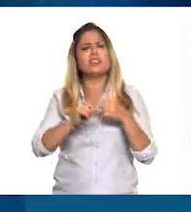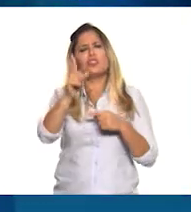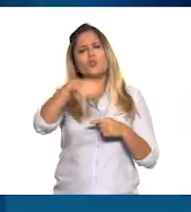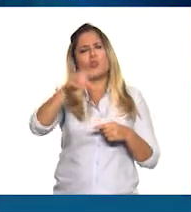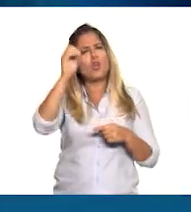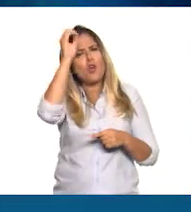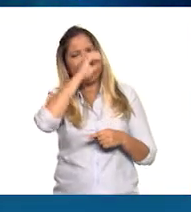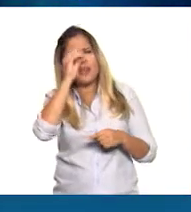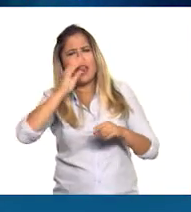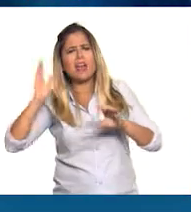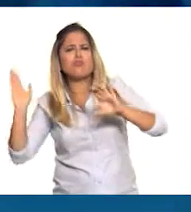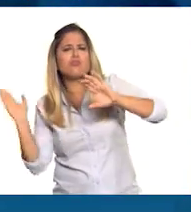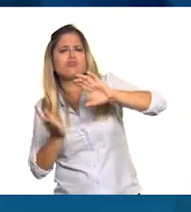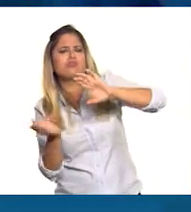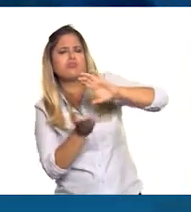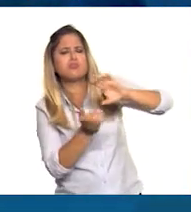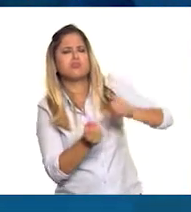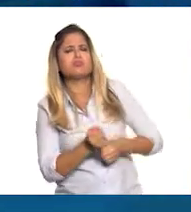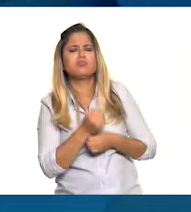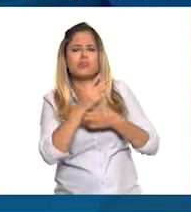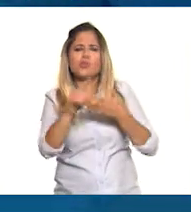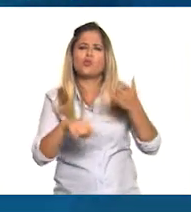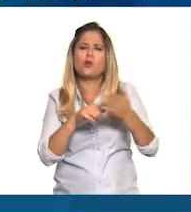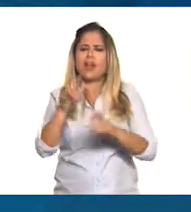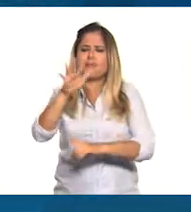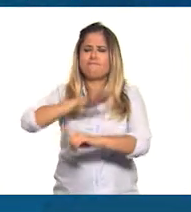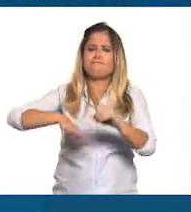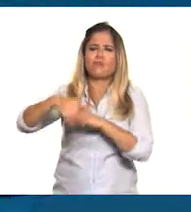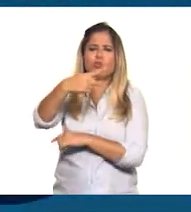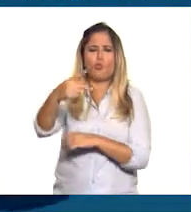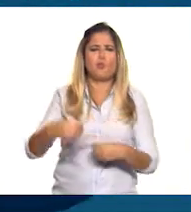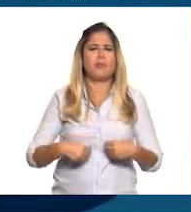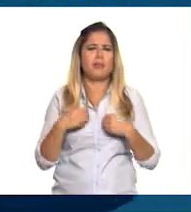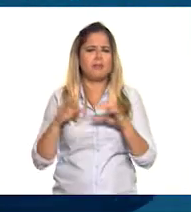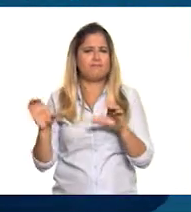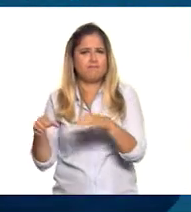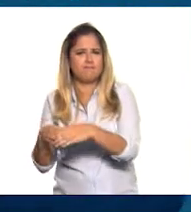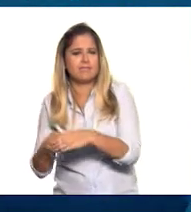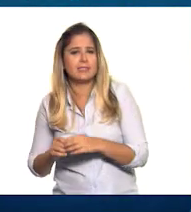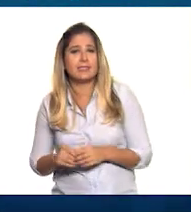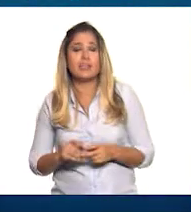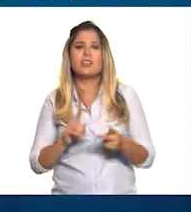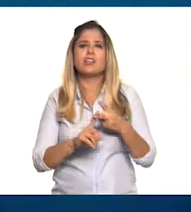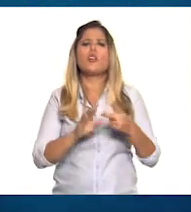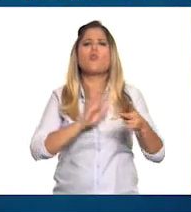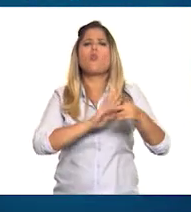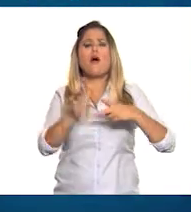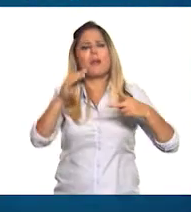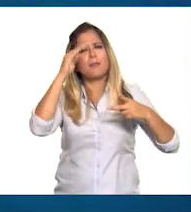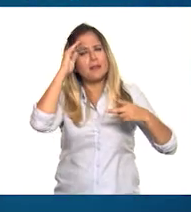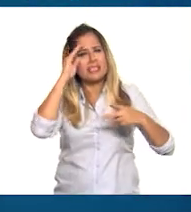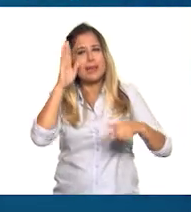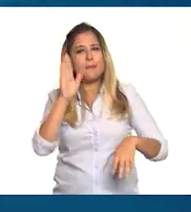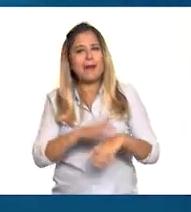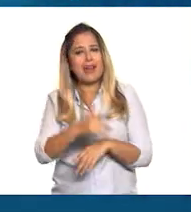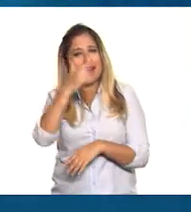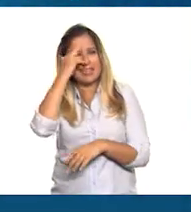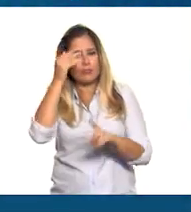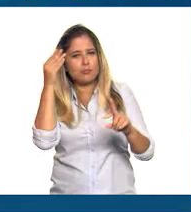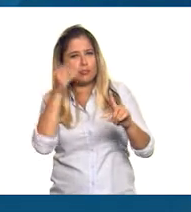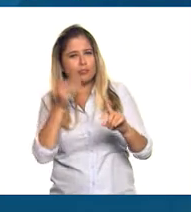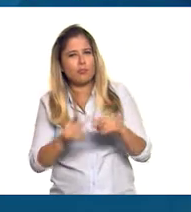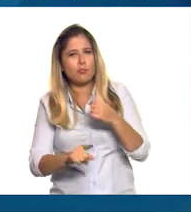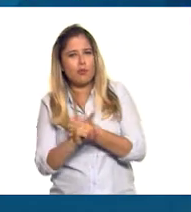opinas sobre la deforestación de las zonas verdes de tu comunidad? ¿Cuáles consideras que son las principales causas de este